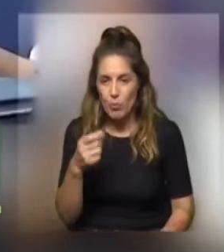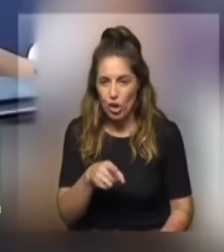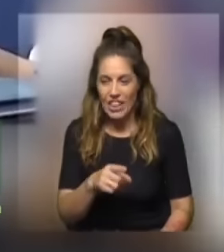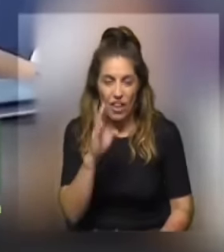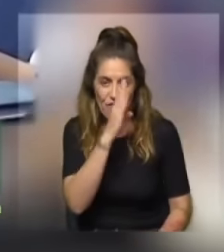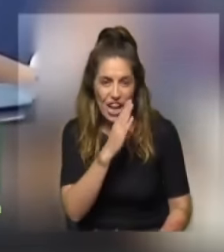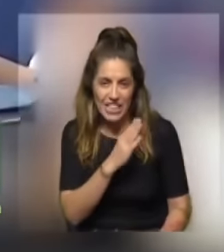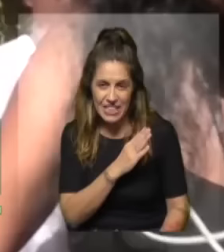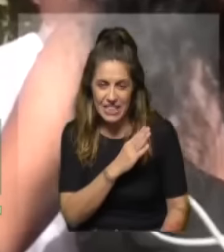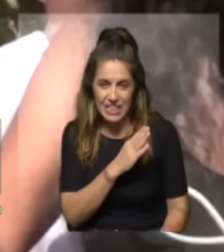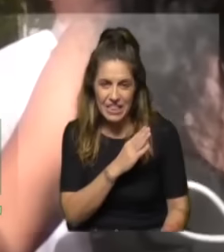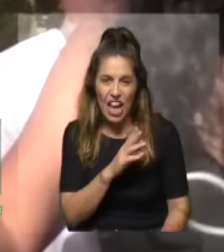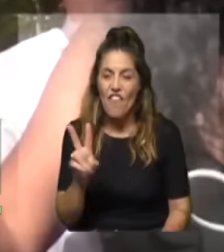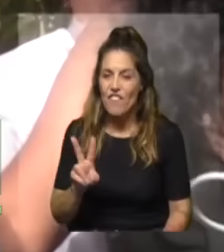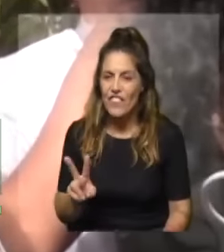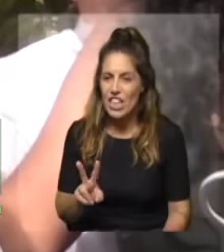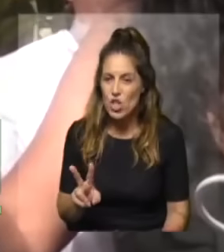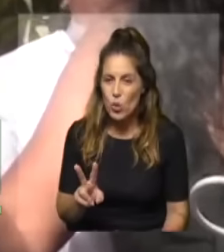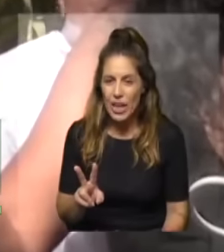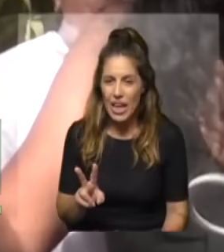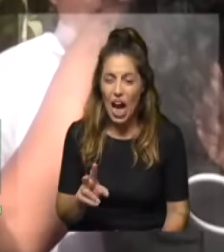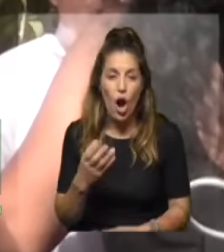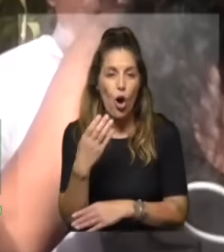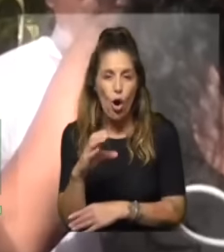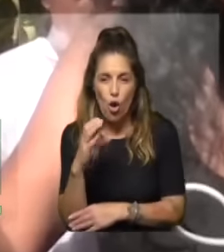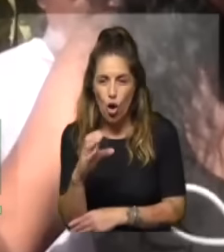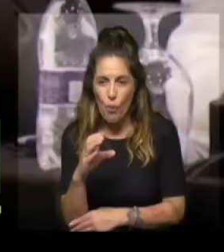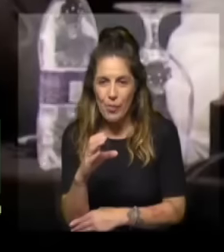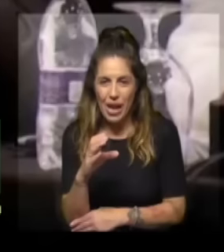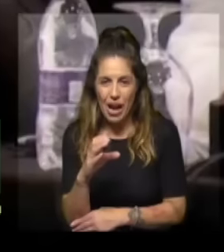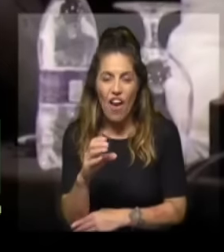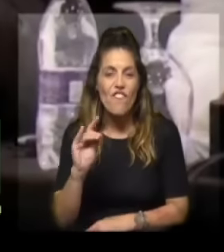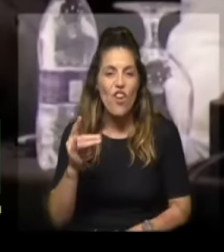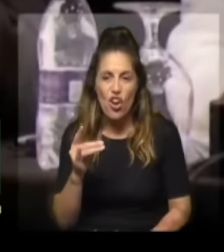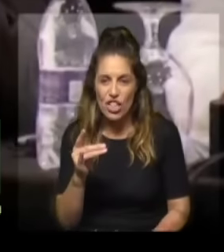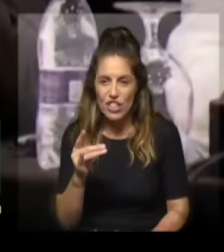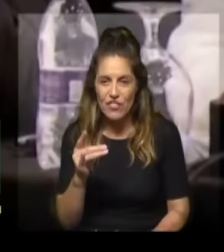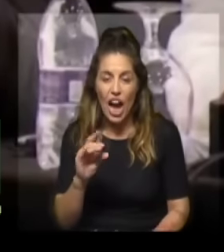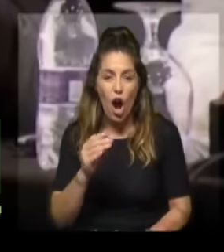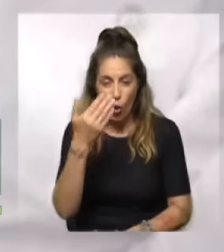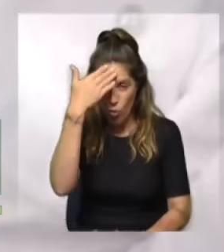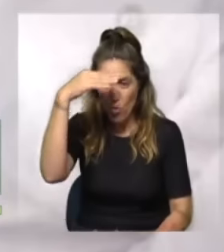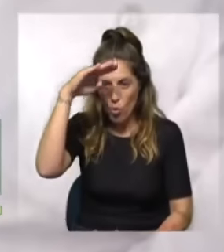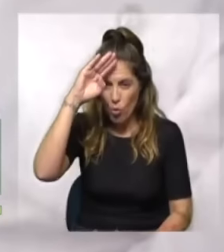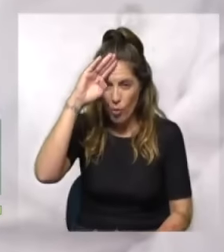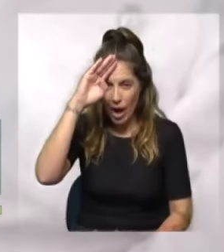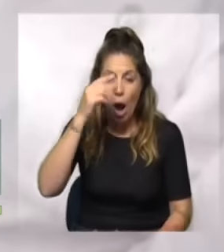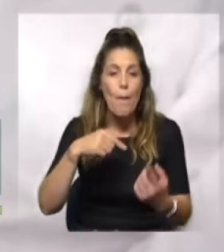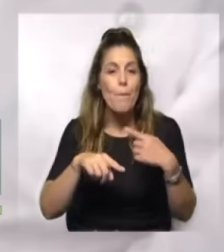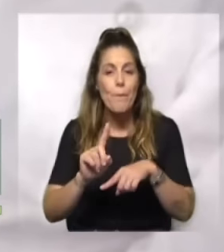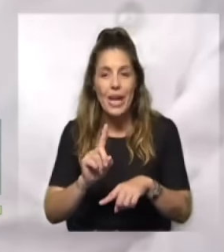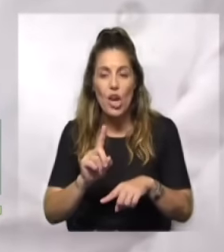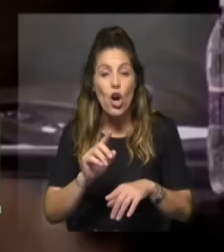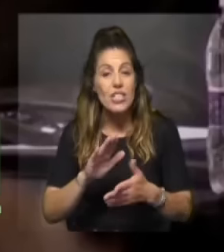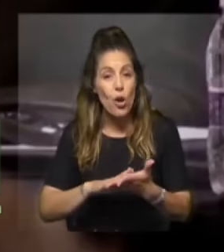Brasil Lula da Silva de Venezuela Nicolás Maduro de Colombia Gustavo Petro de Bolivia Luis arce y de Cuba Miguel Díaz canel Pero según los